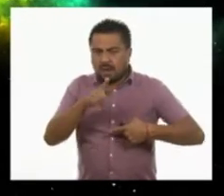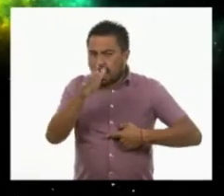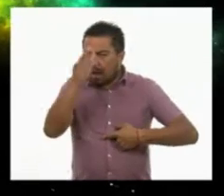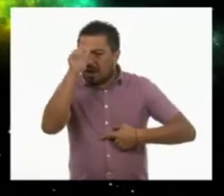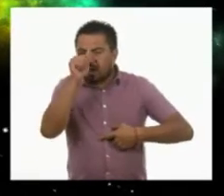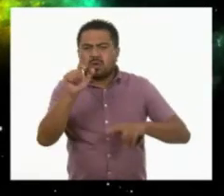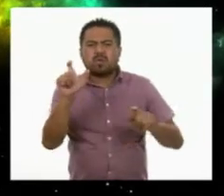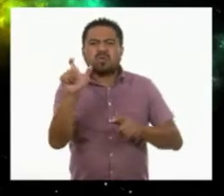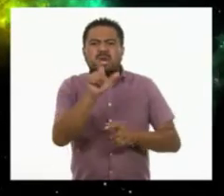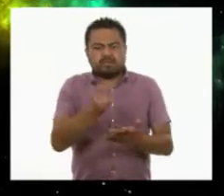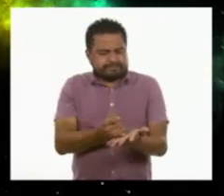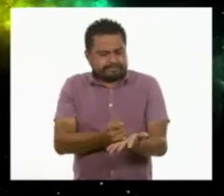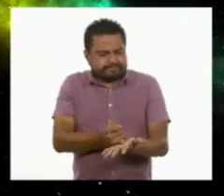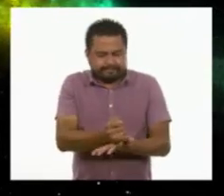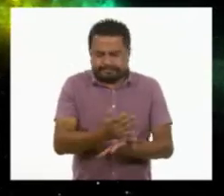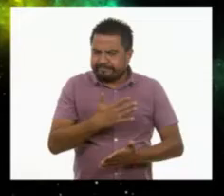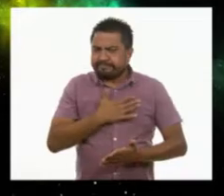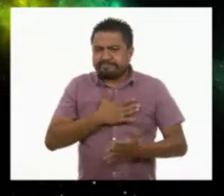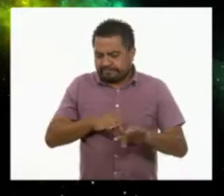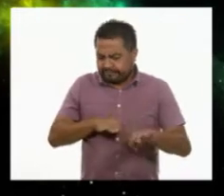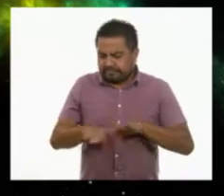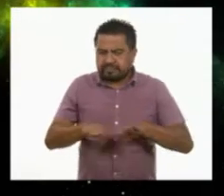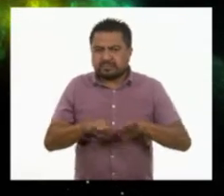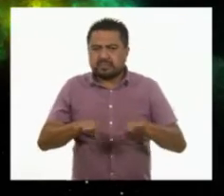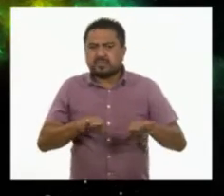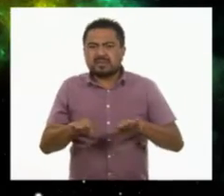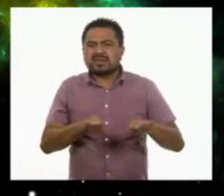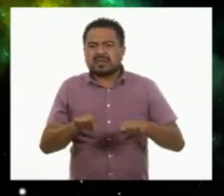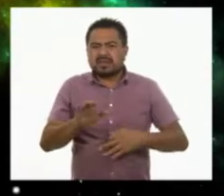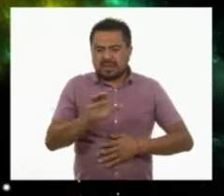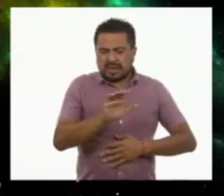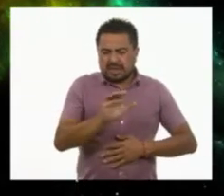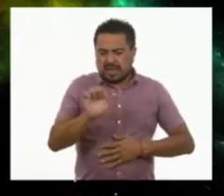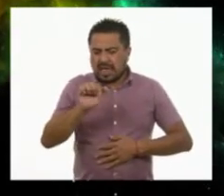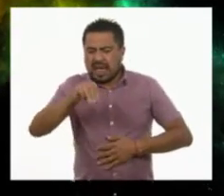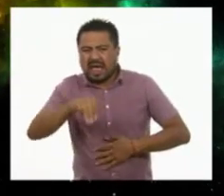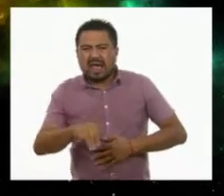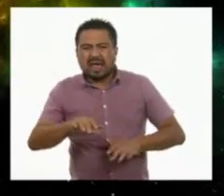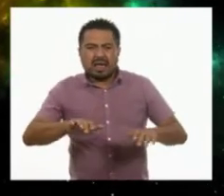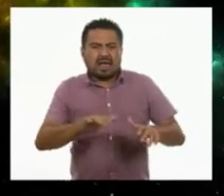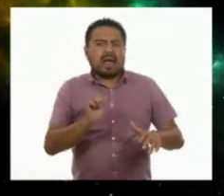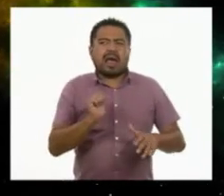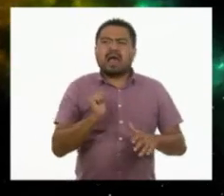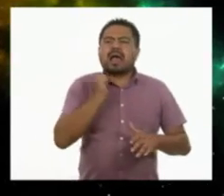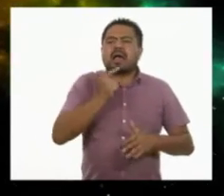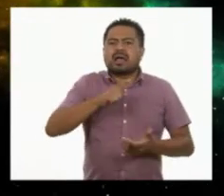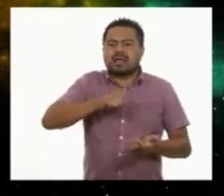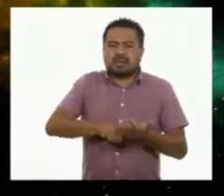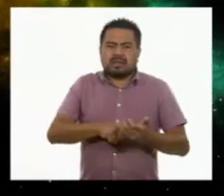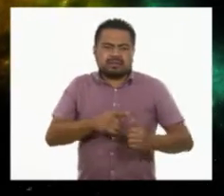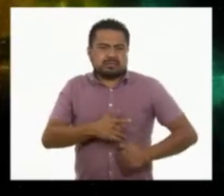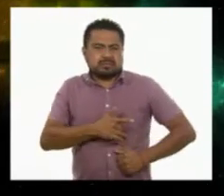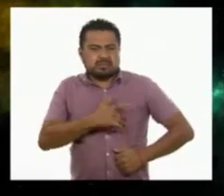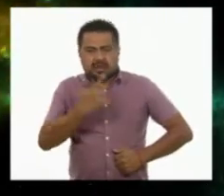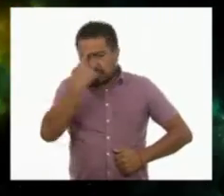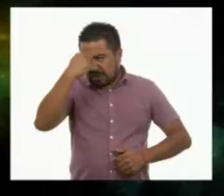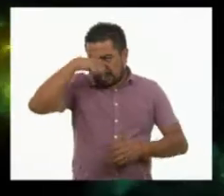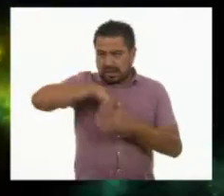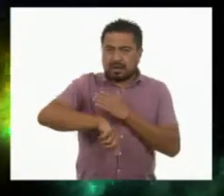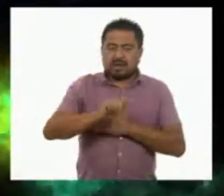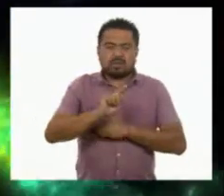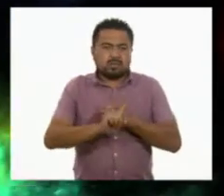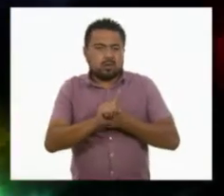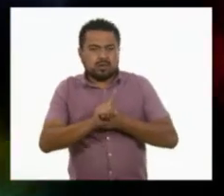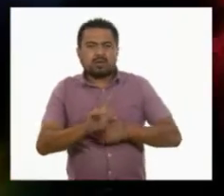¿Recuerdas cuando tomaste la decisión de trabajar en un centro de rehabilitación para niños y niñas con alguna afección nerviosa?